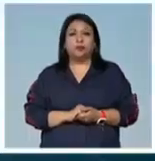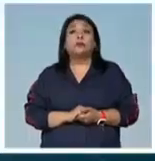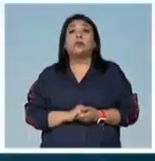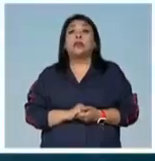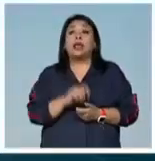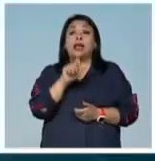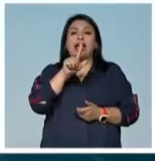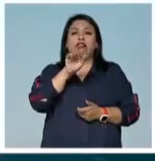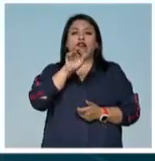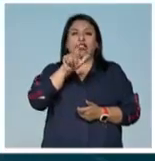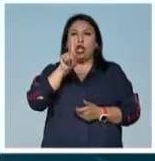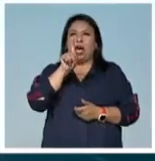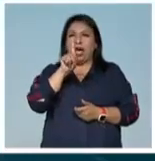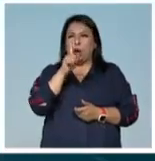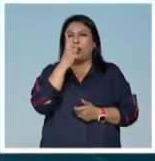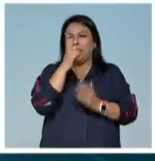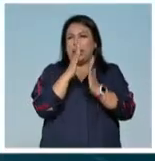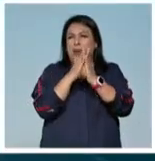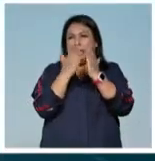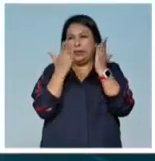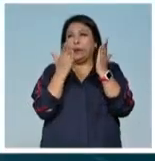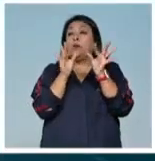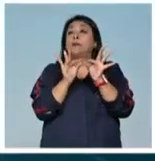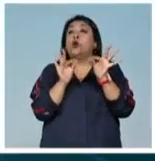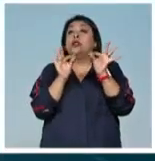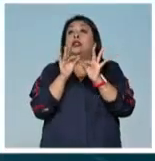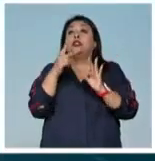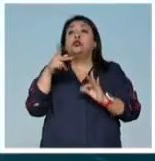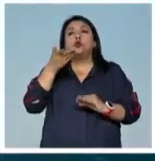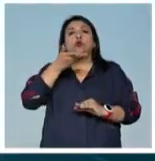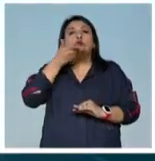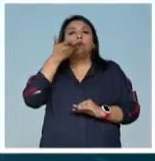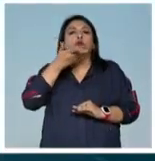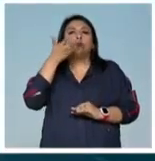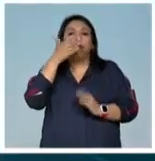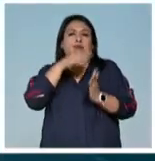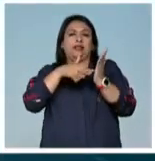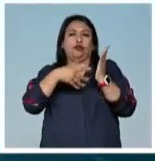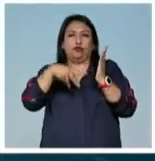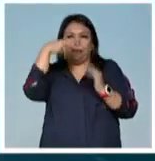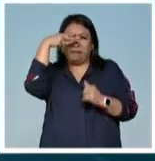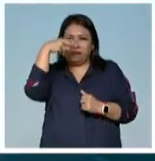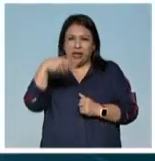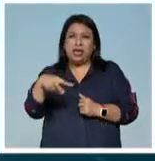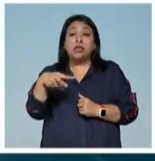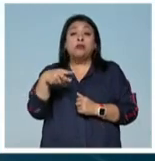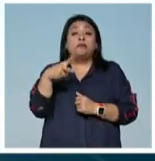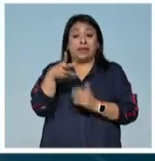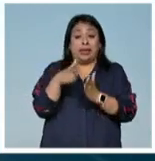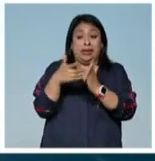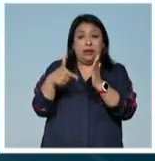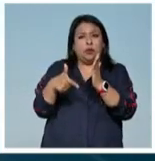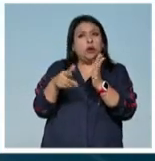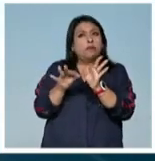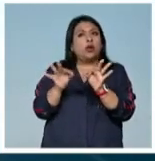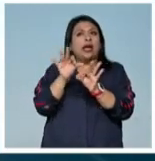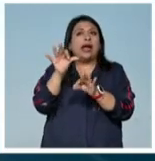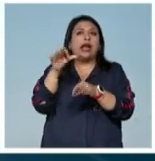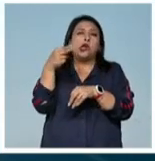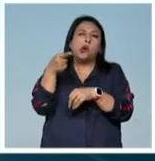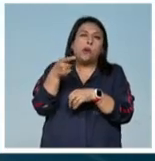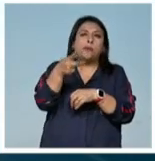Al filo del agua, una de las novelas más significativas de la tradición literaria mexicana, es considerada el momento cumbre de la